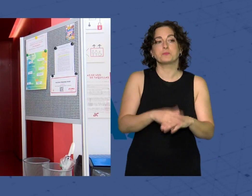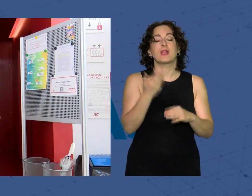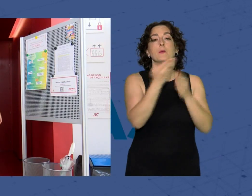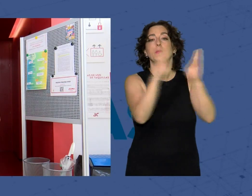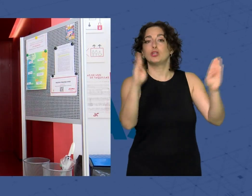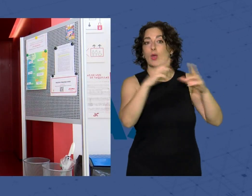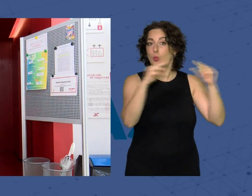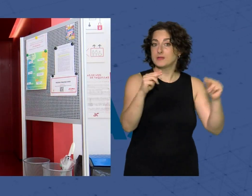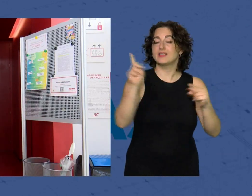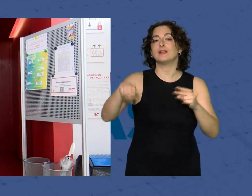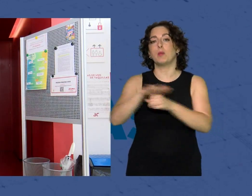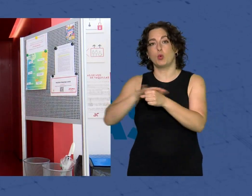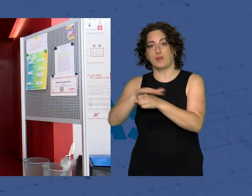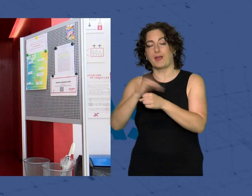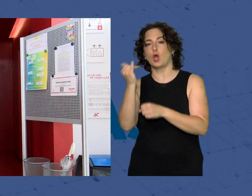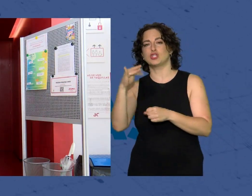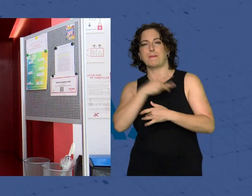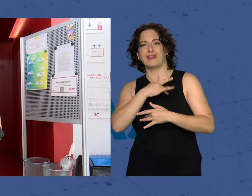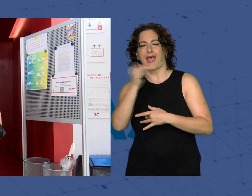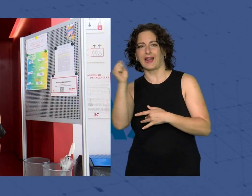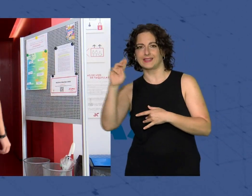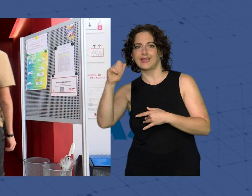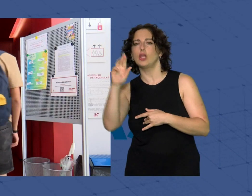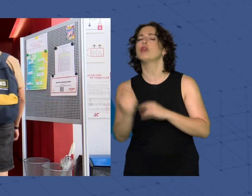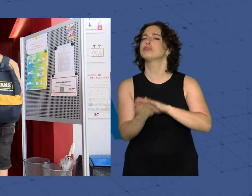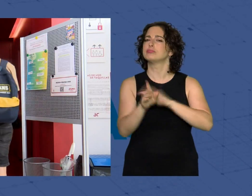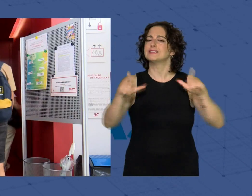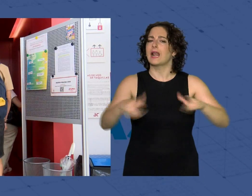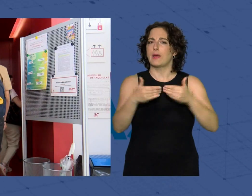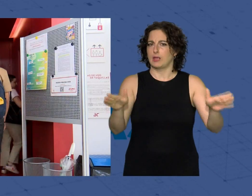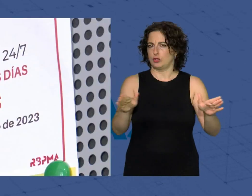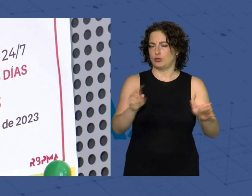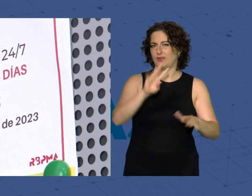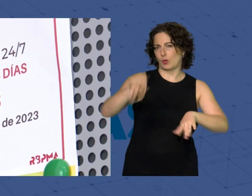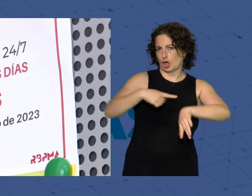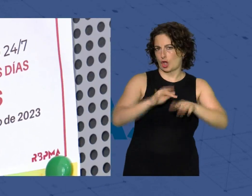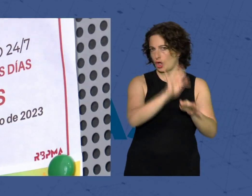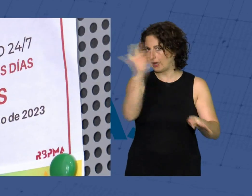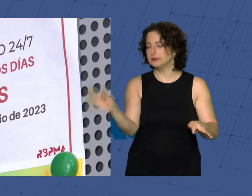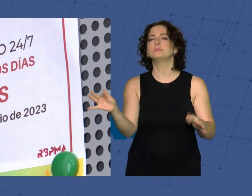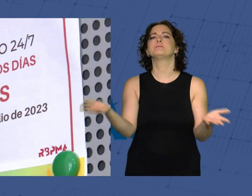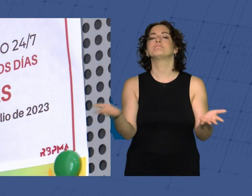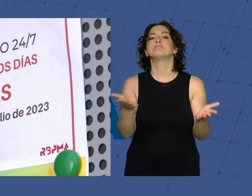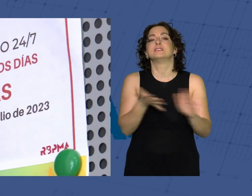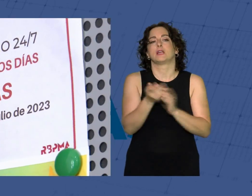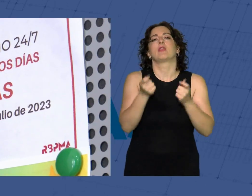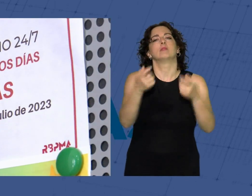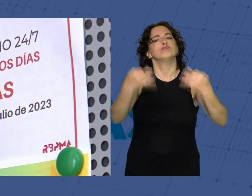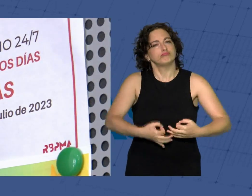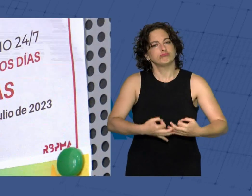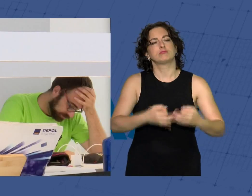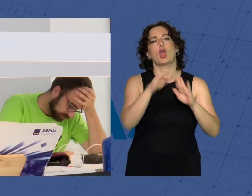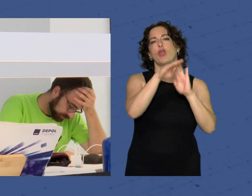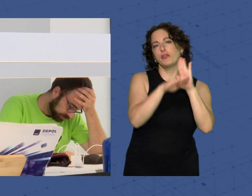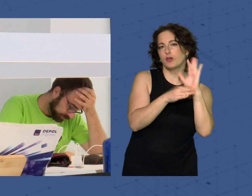Universidad como la Municipal José María Artero mantienen sus salas abiertas las 24 horas. De este modo se garantizan las condiciones